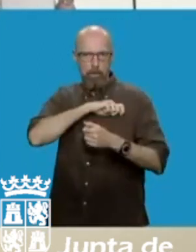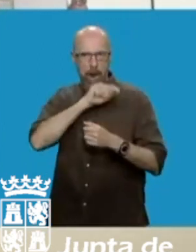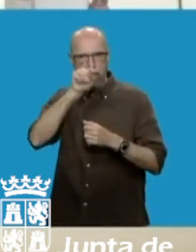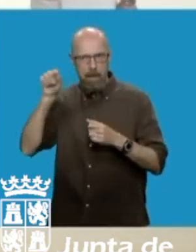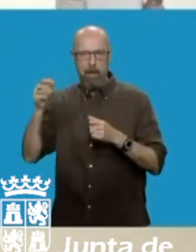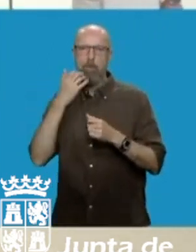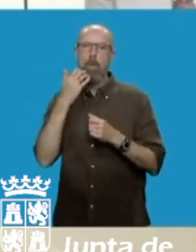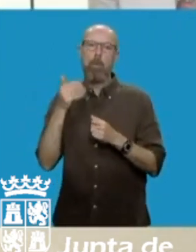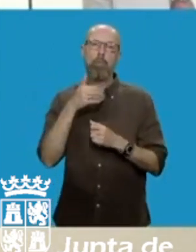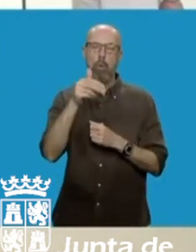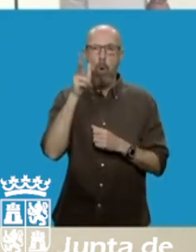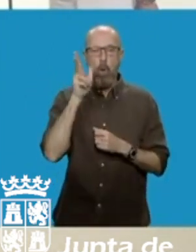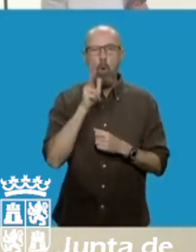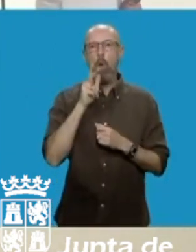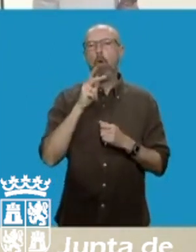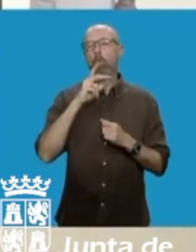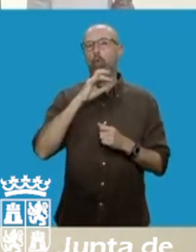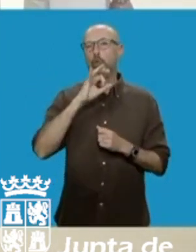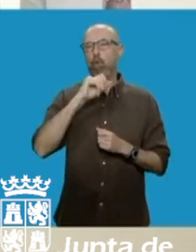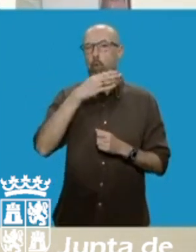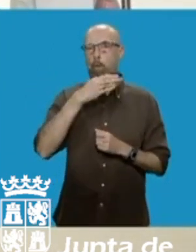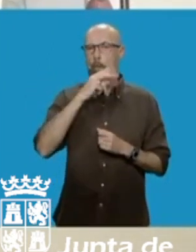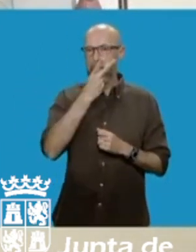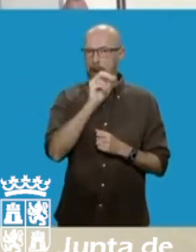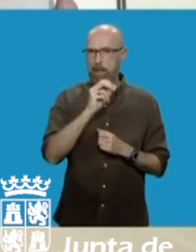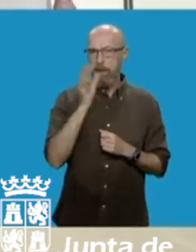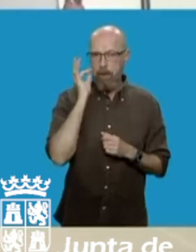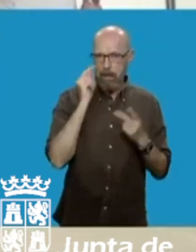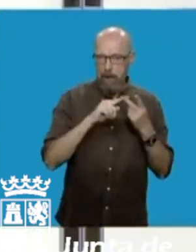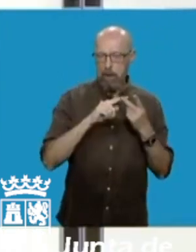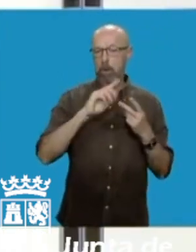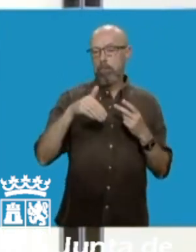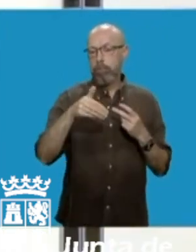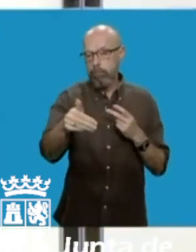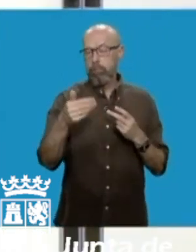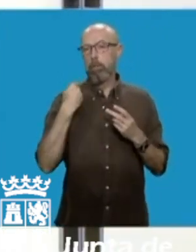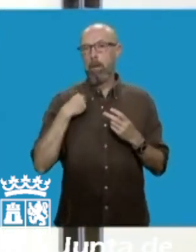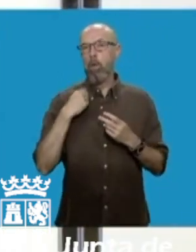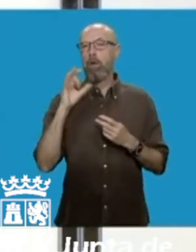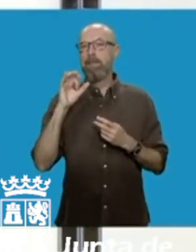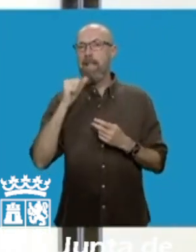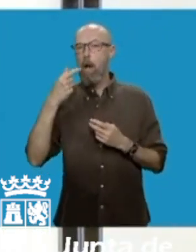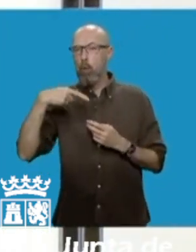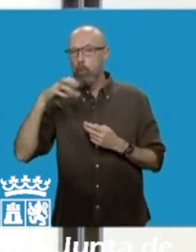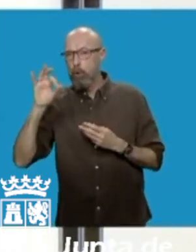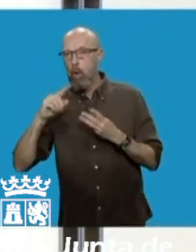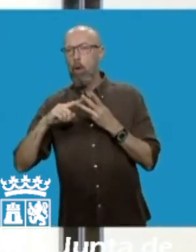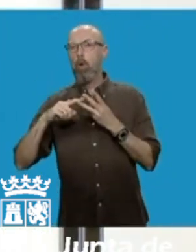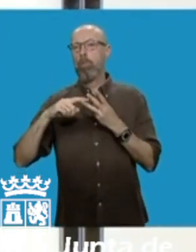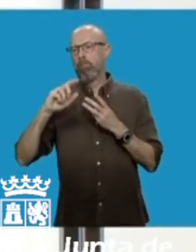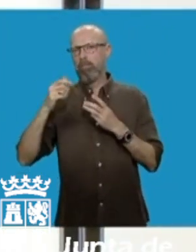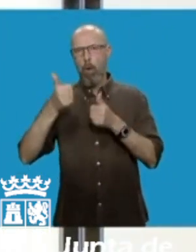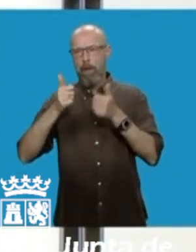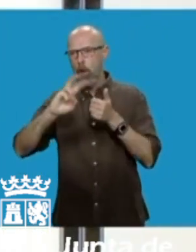las sub-20 del femenino, el siguiente tenemos juvenil en Madrid y Alevín en Sagunto, ya empiezan todos los viajes y un